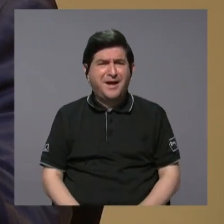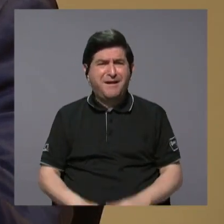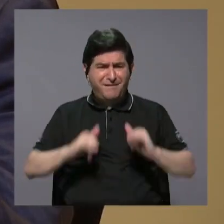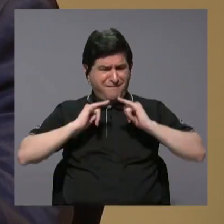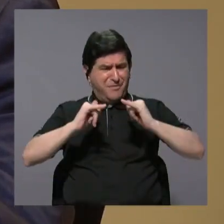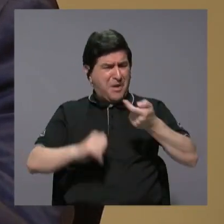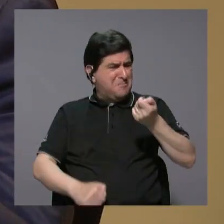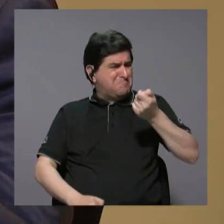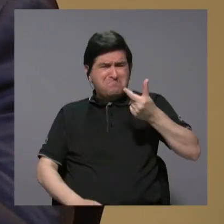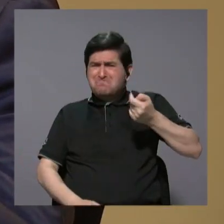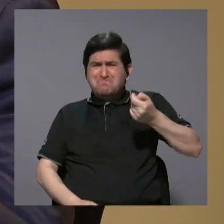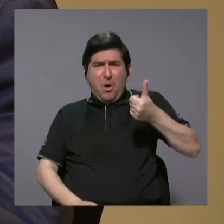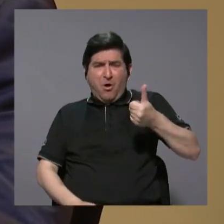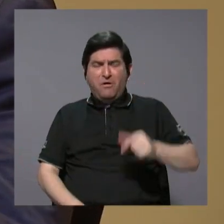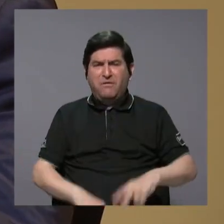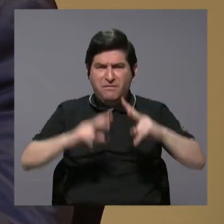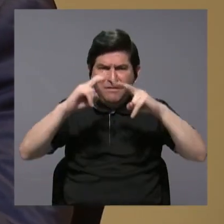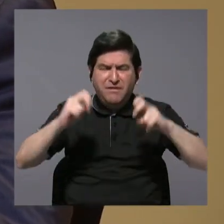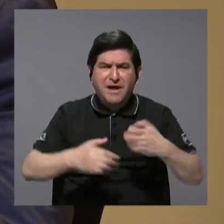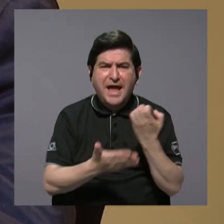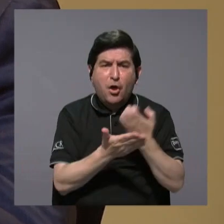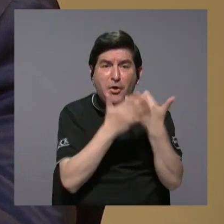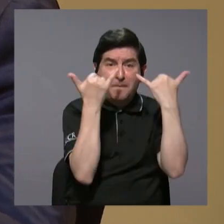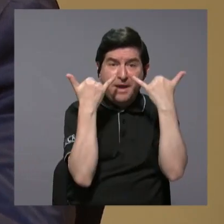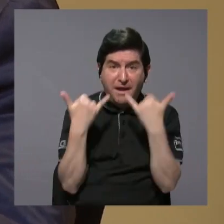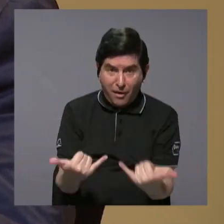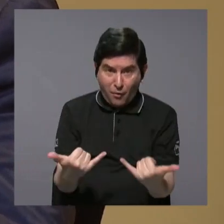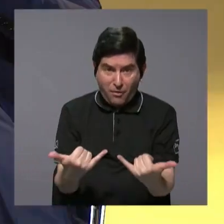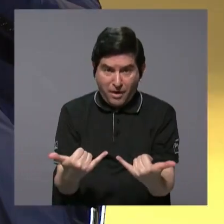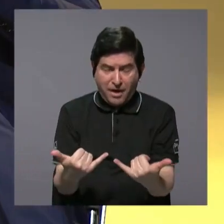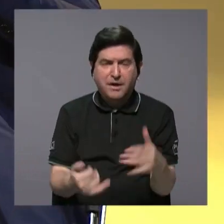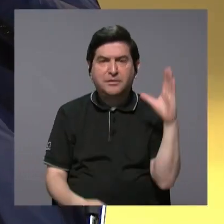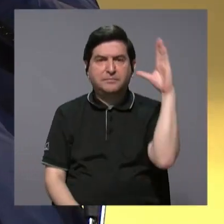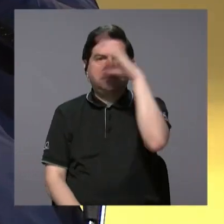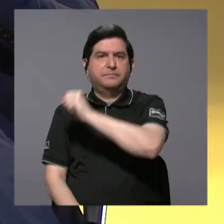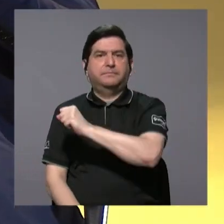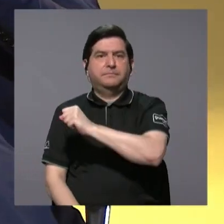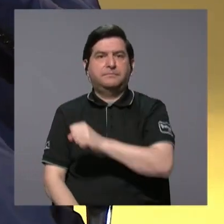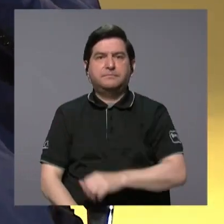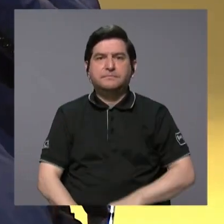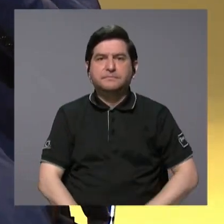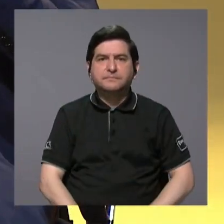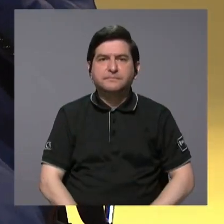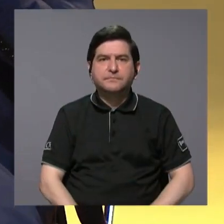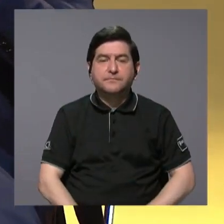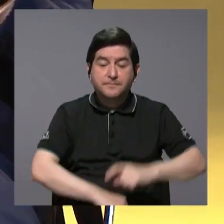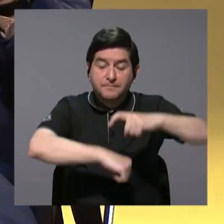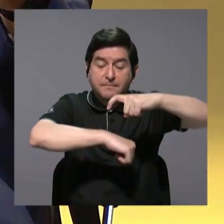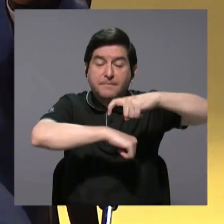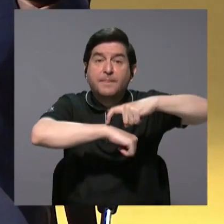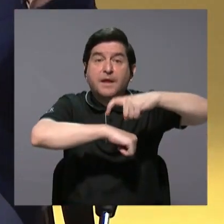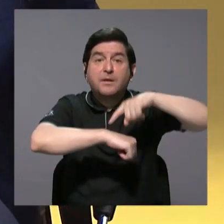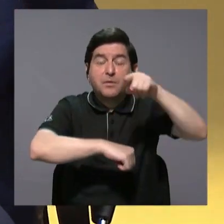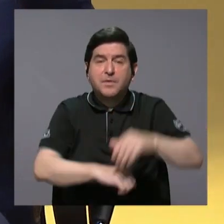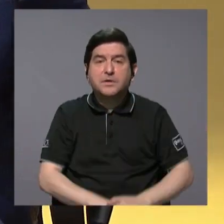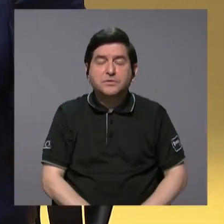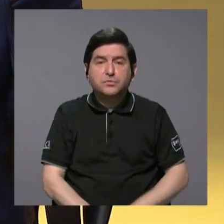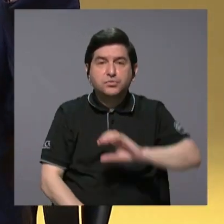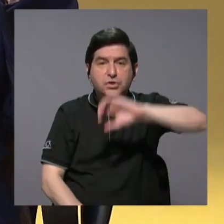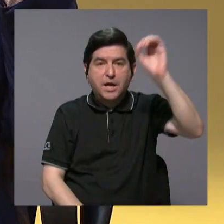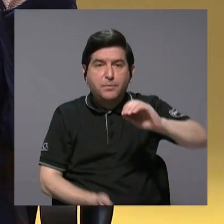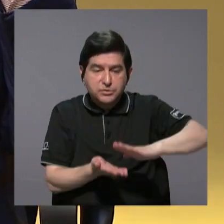común. Cuando usted analiza la economía de hoy, usted se da cuenta de que en el momento en que usted sube las